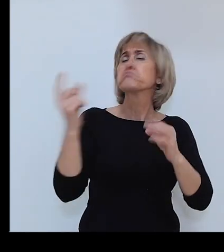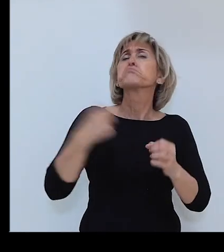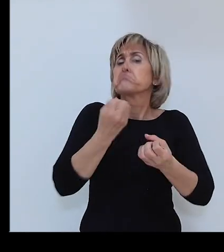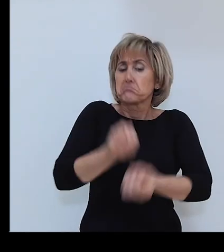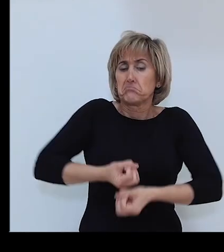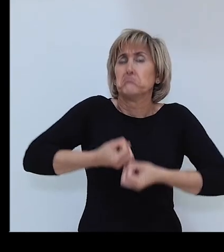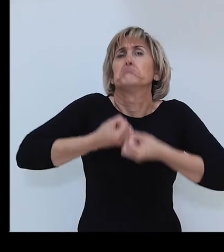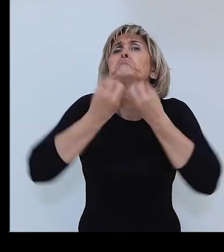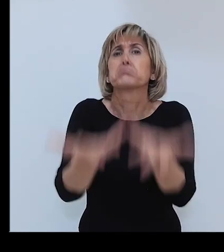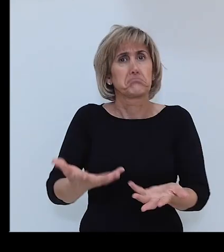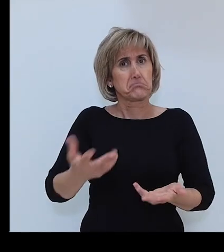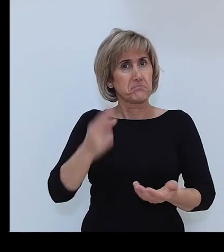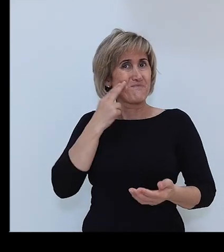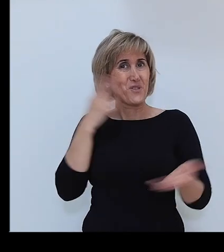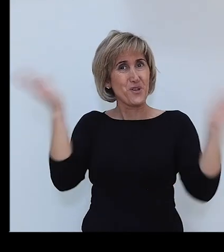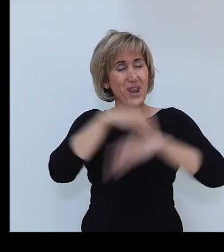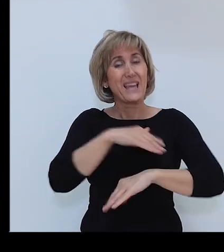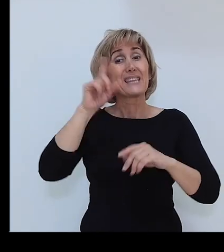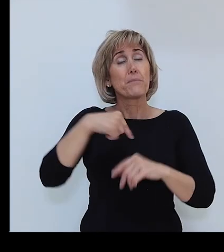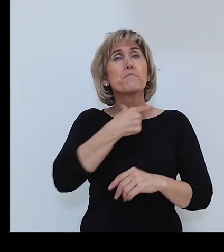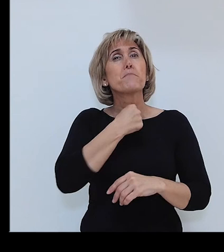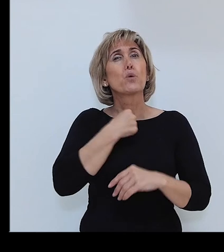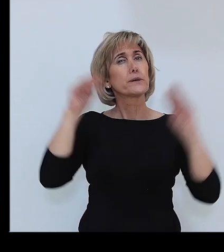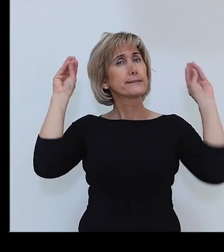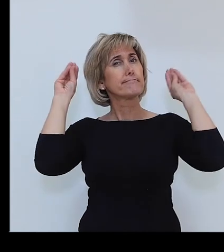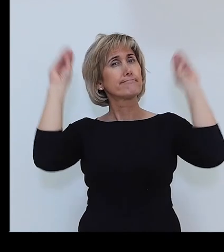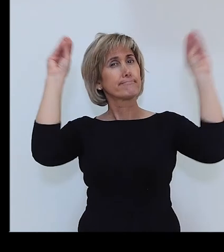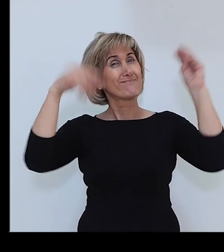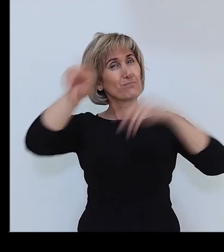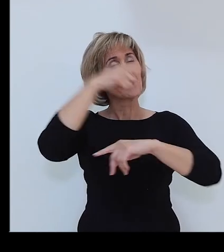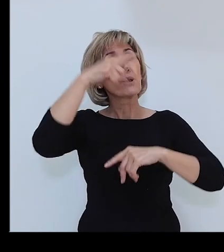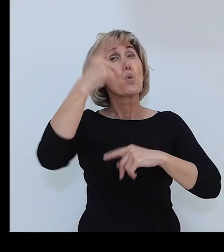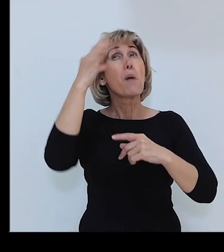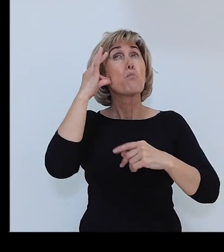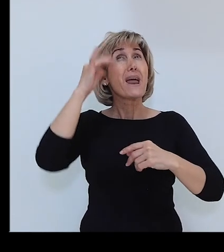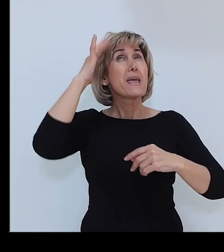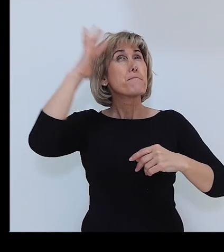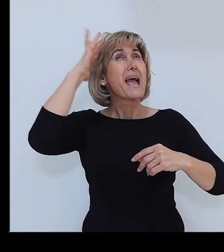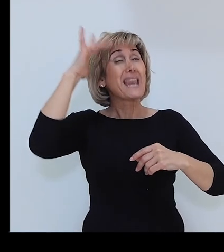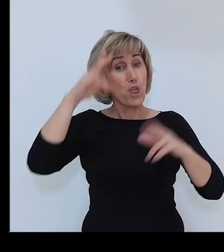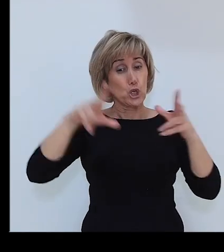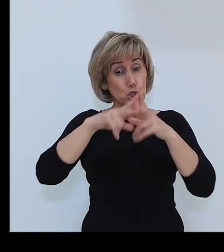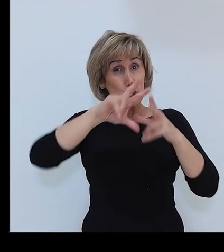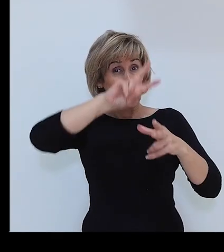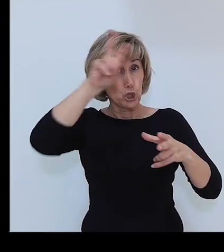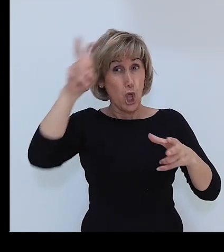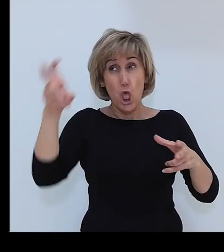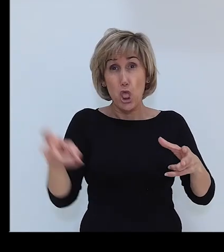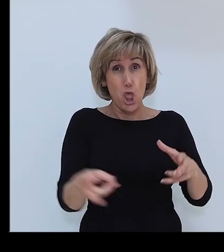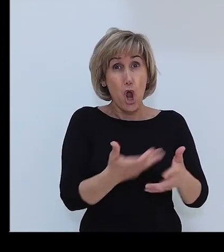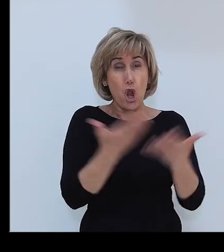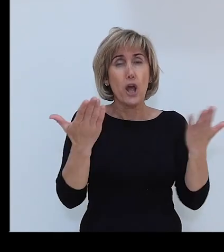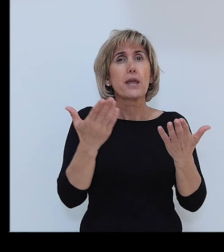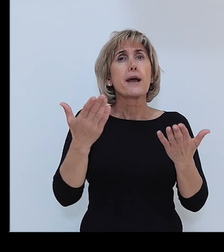de la esclavitud en Estados Unidos, ya sabía que le iban a cerrar todas las puertas del sur y lo hizo. Entonces, y luego también me gusta